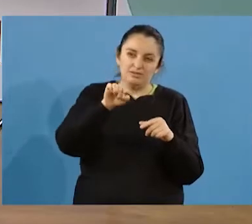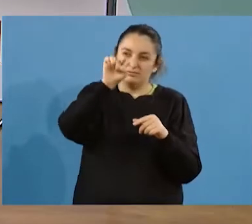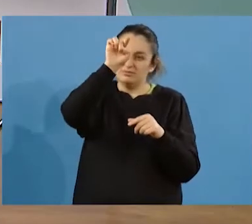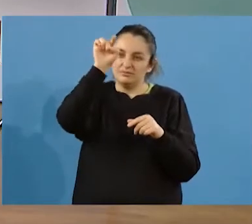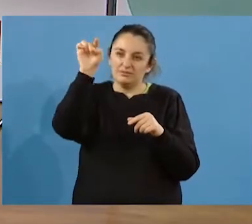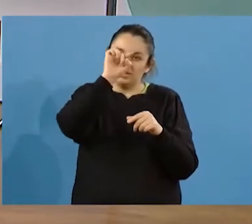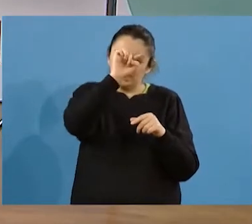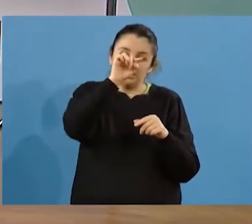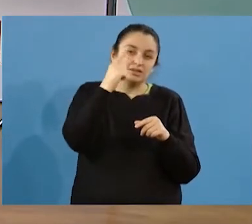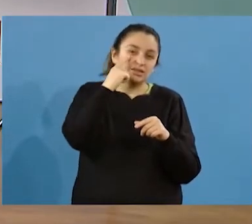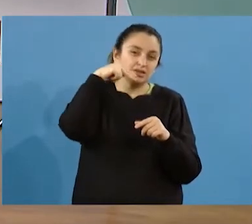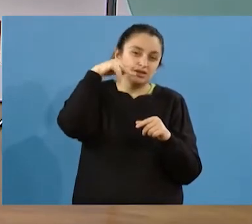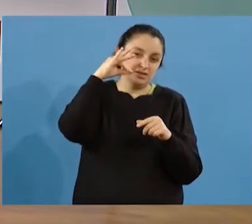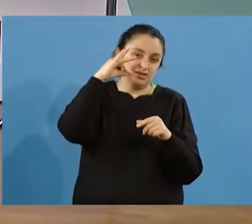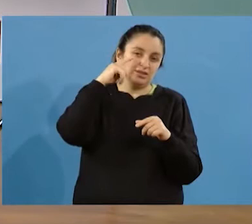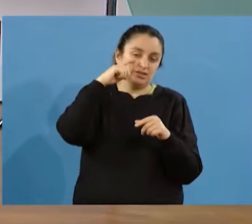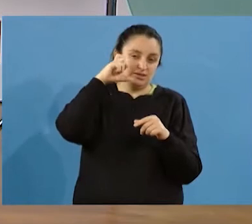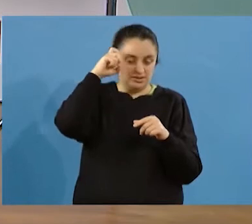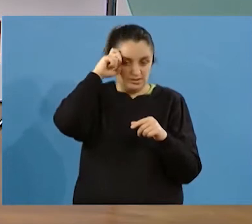que juntos veamos